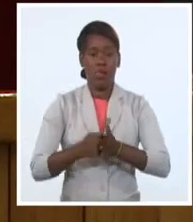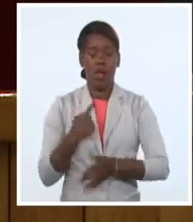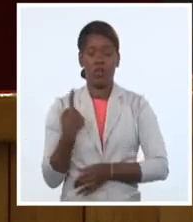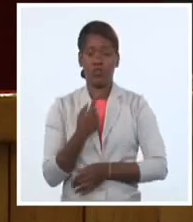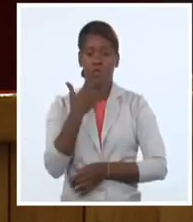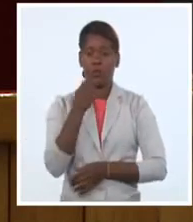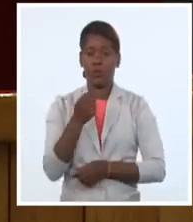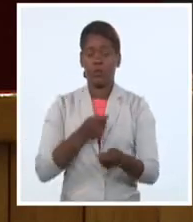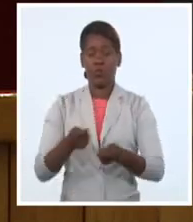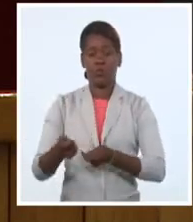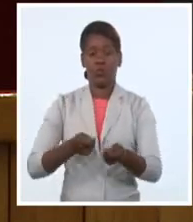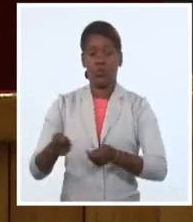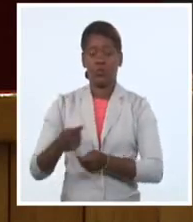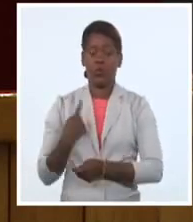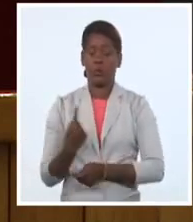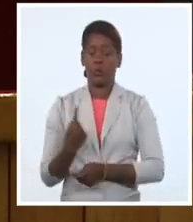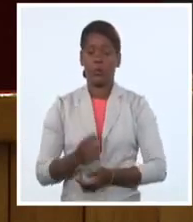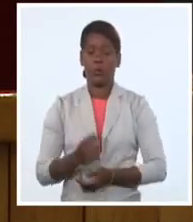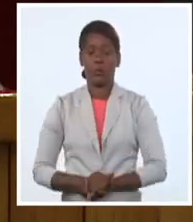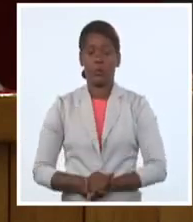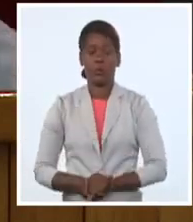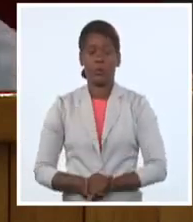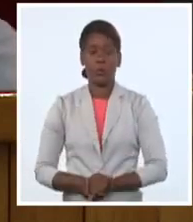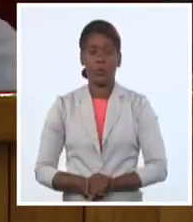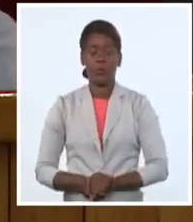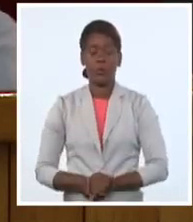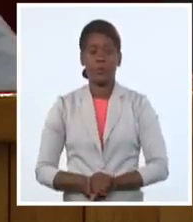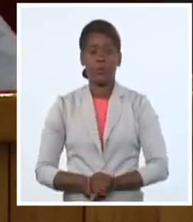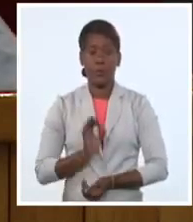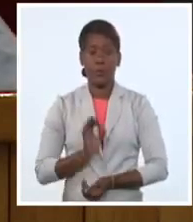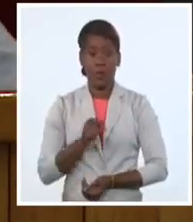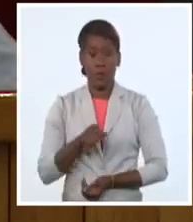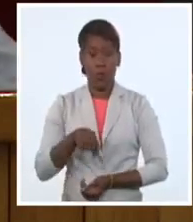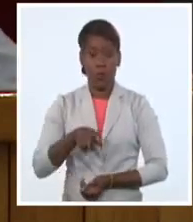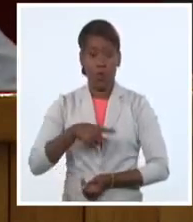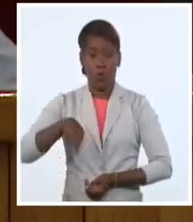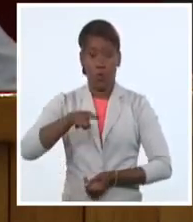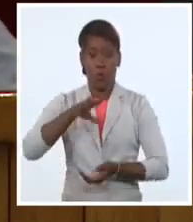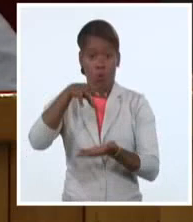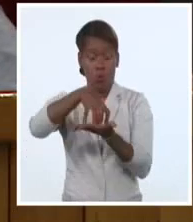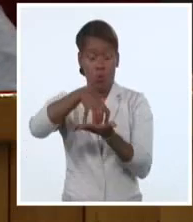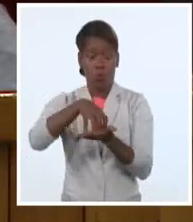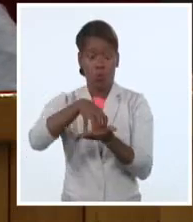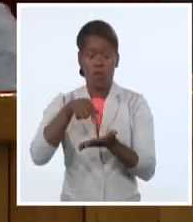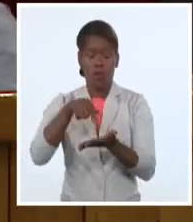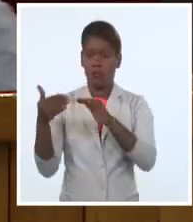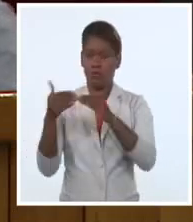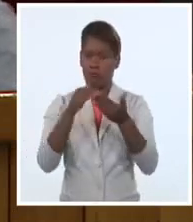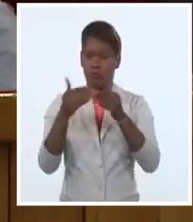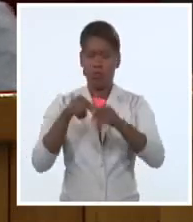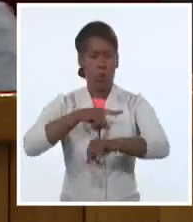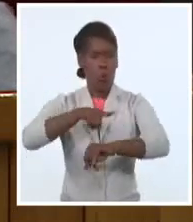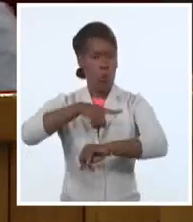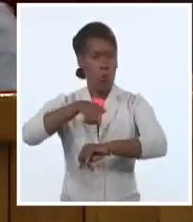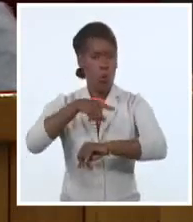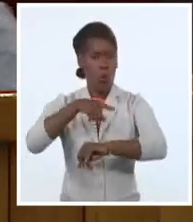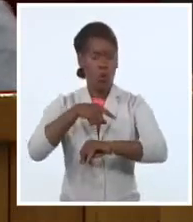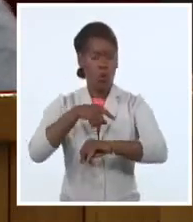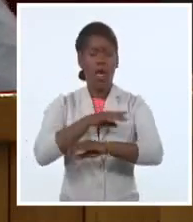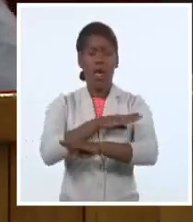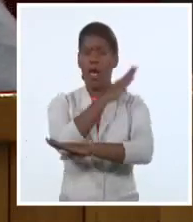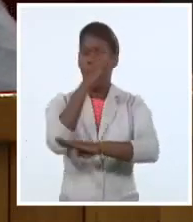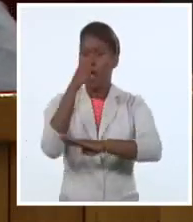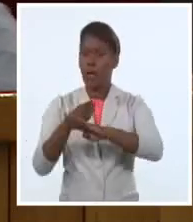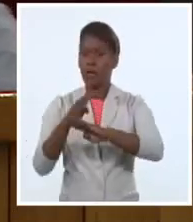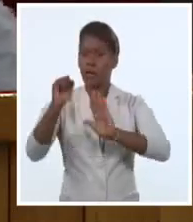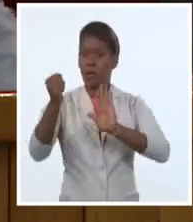provocaciones en curso. En esta misma sala, donde se discutió largamente hasta su aprobación la Constitución